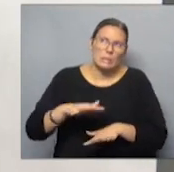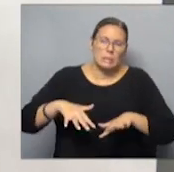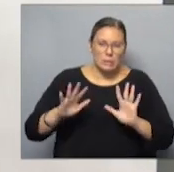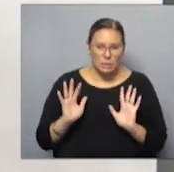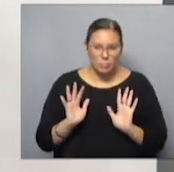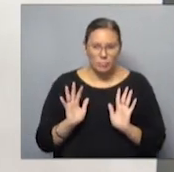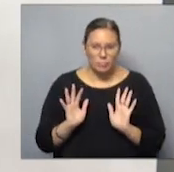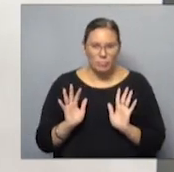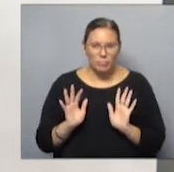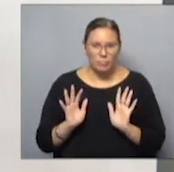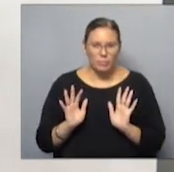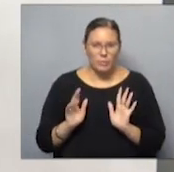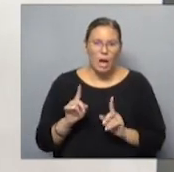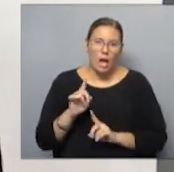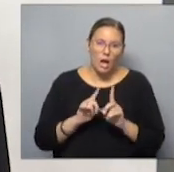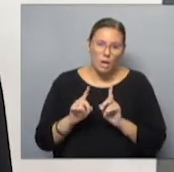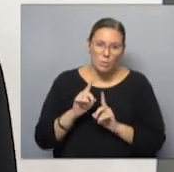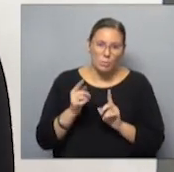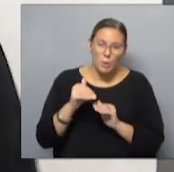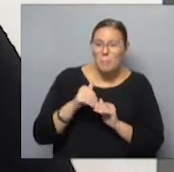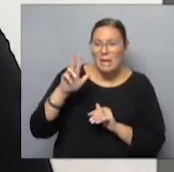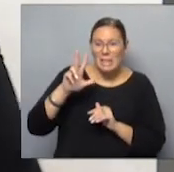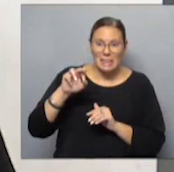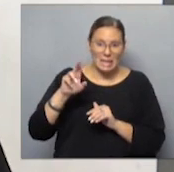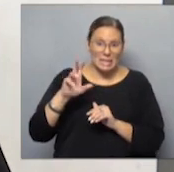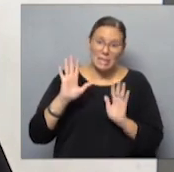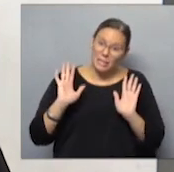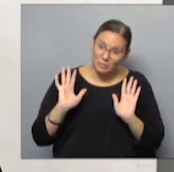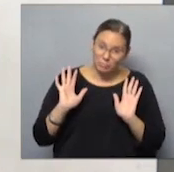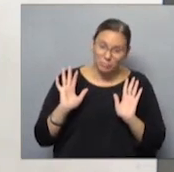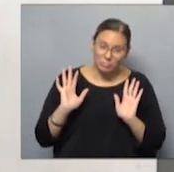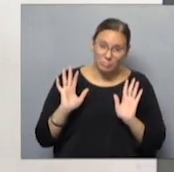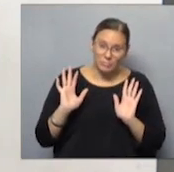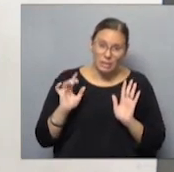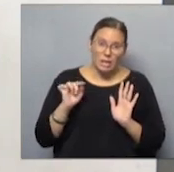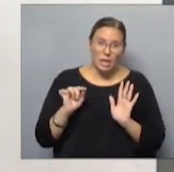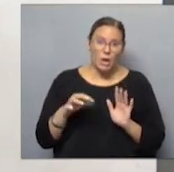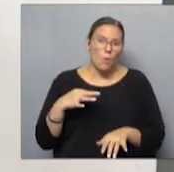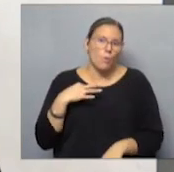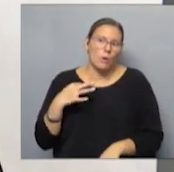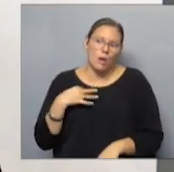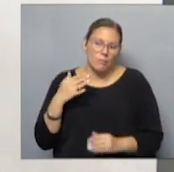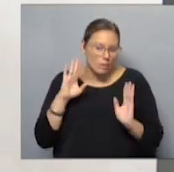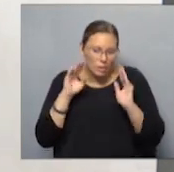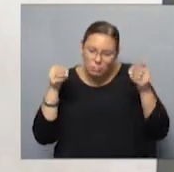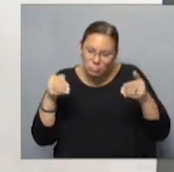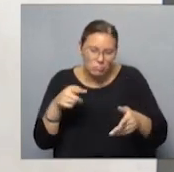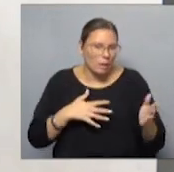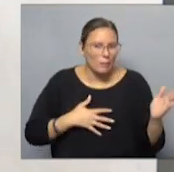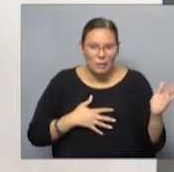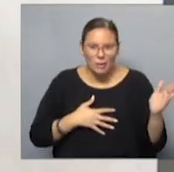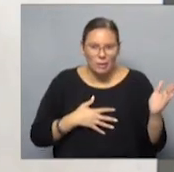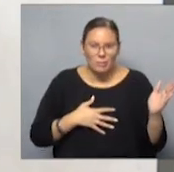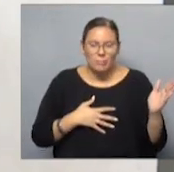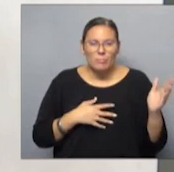y estamos algunos pasando los 30 largamente. Así que es toda una vida dedicada a esto. Ahí está.